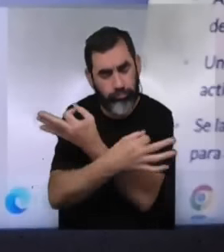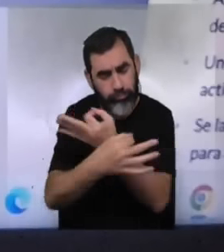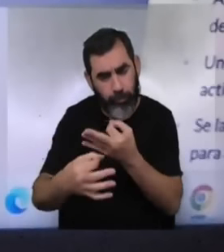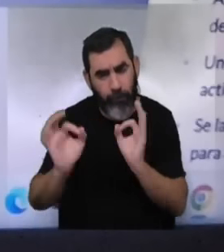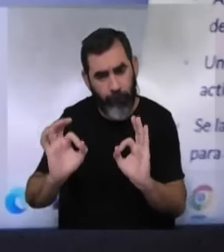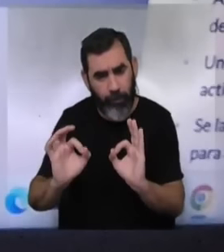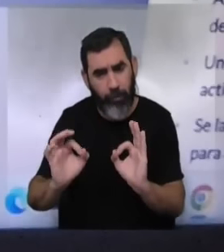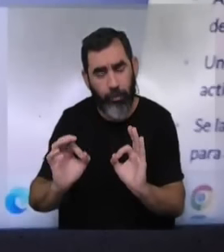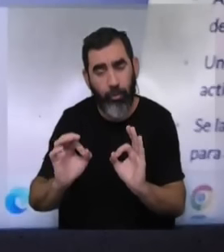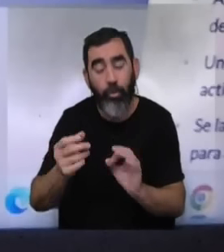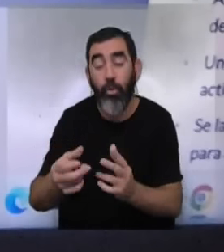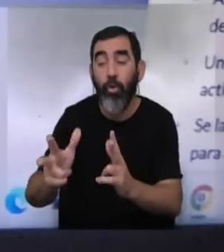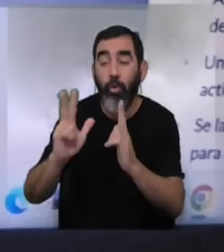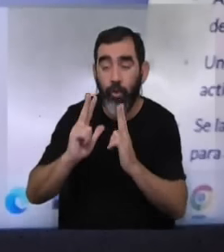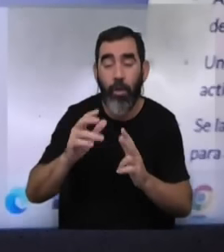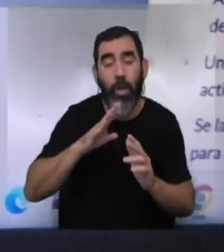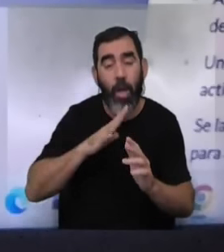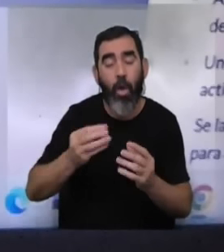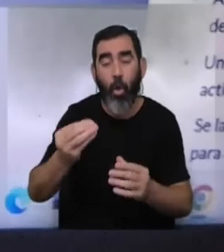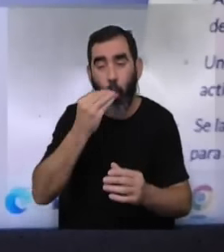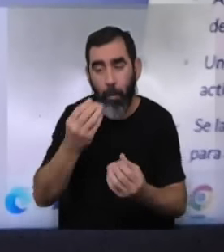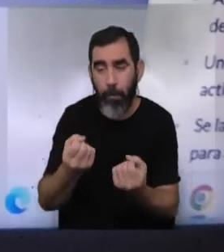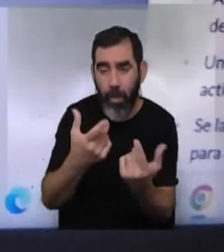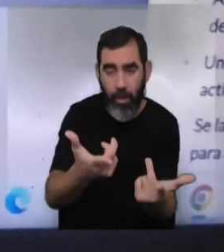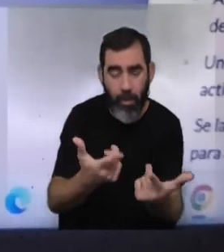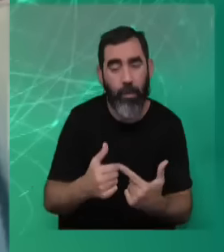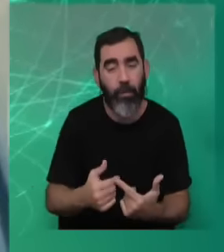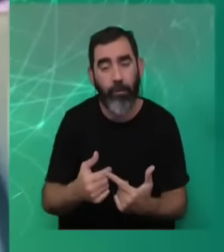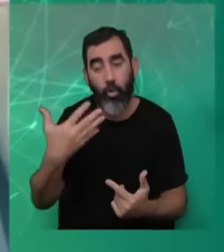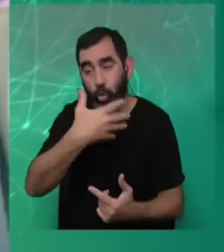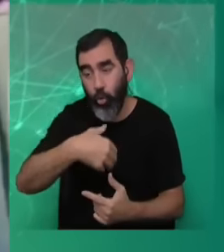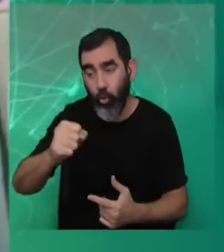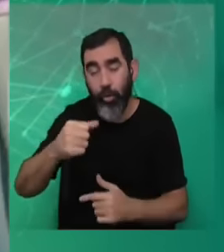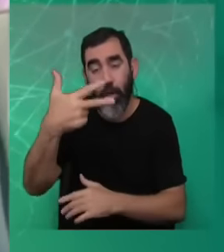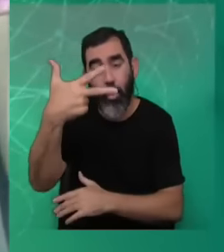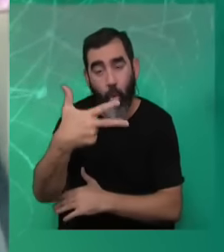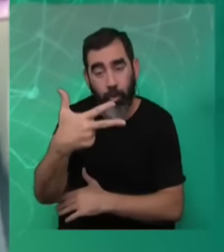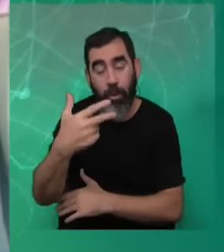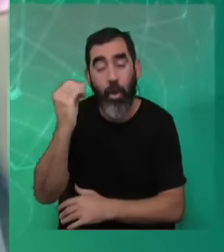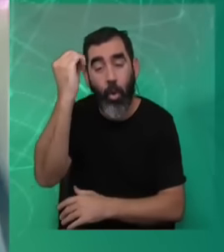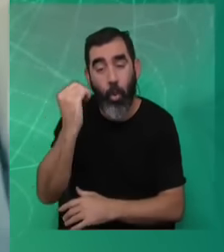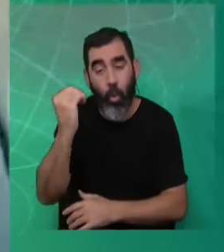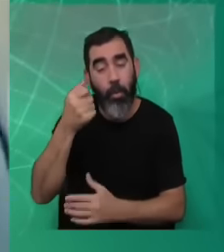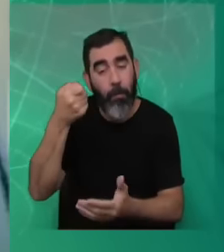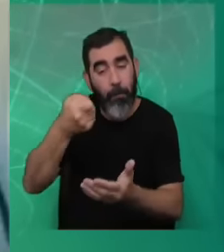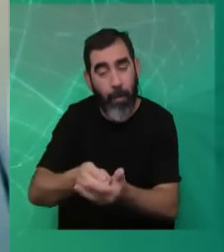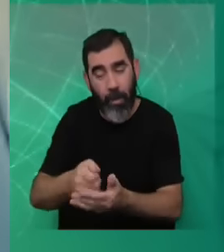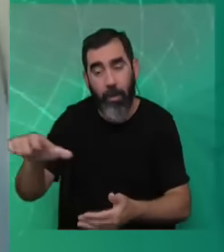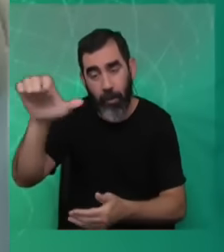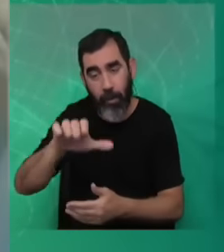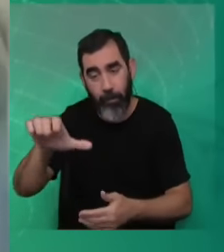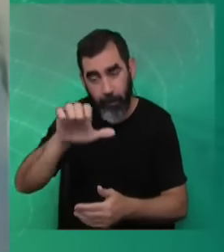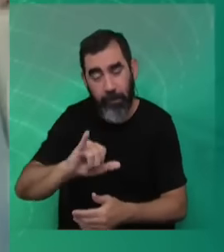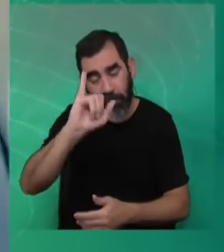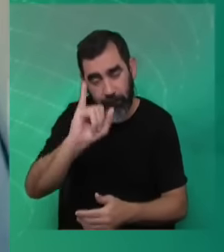perfectamente nos dijeron que no di de comer este consiguieron los bus todo pagado por la aerolínea Nos